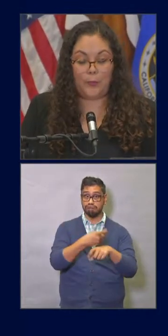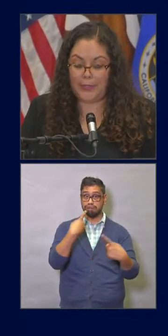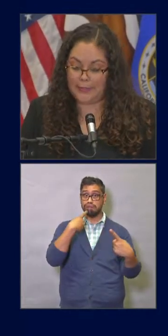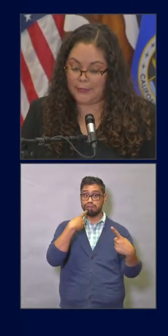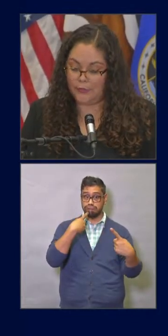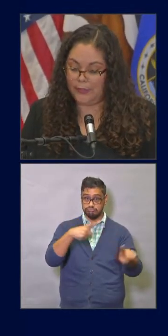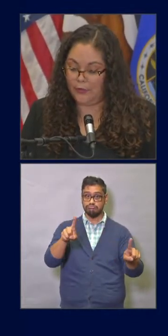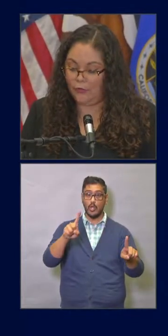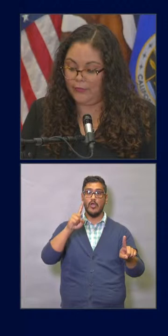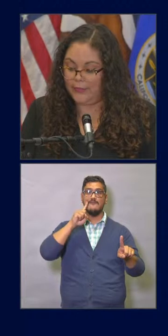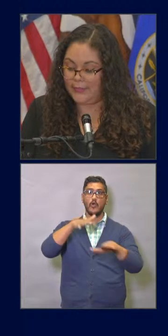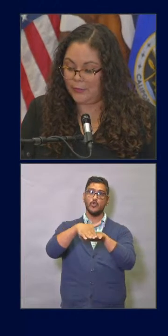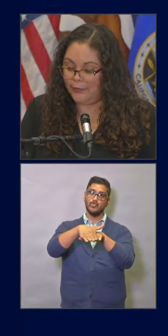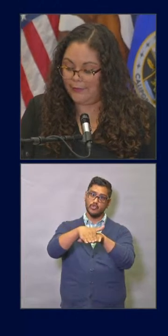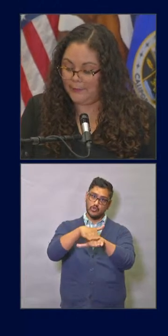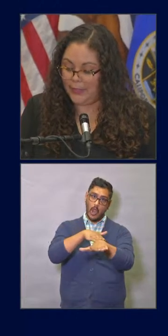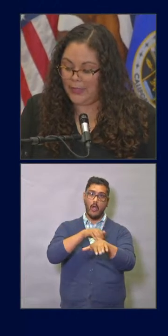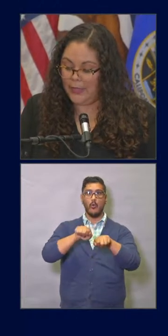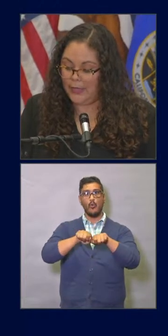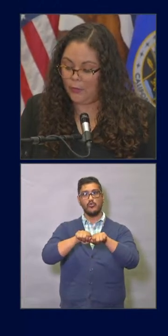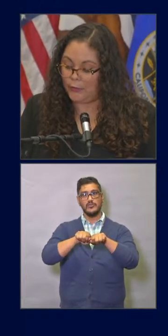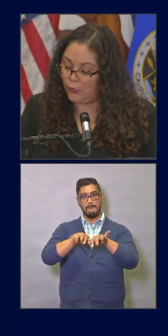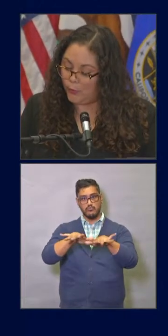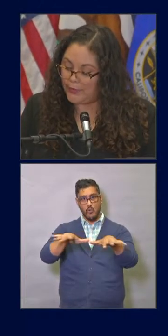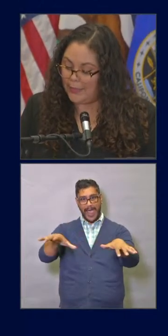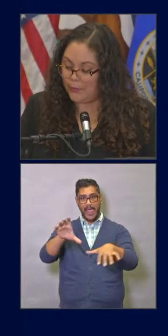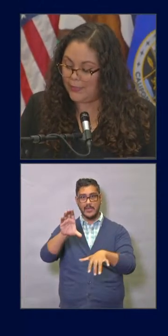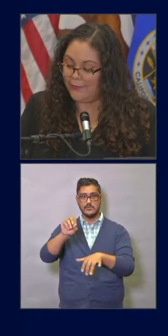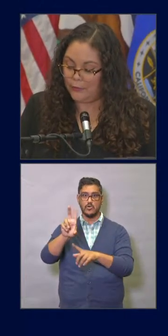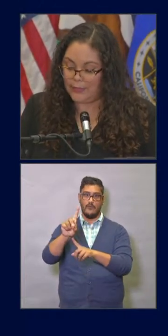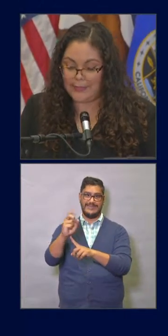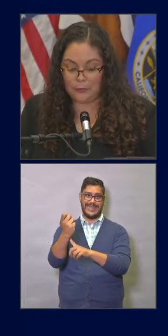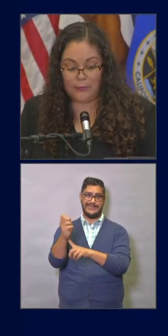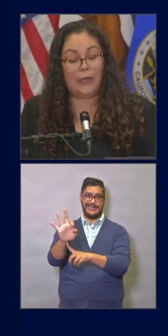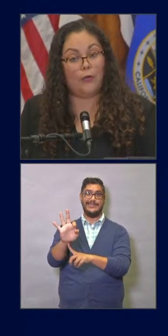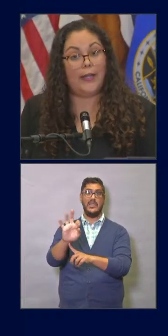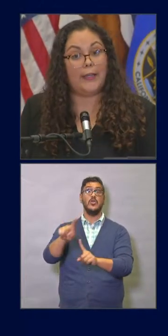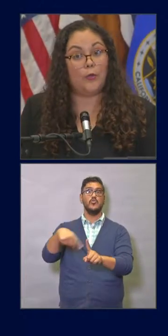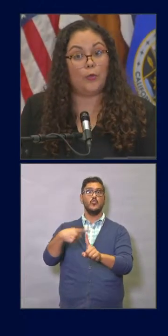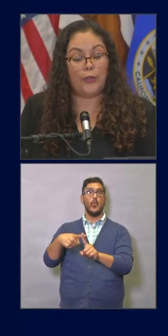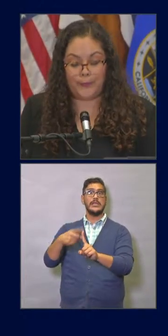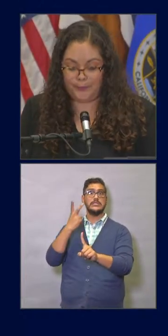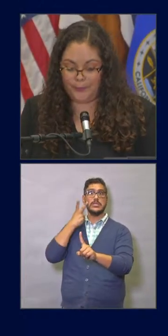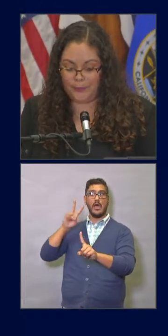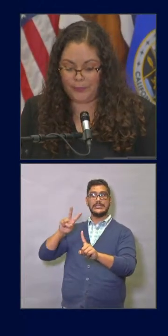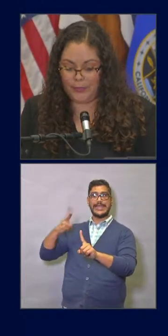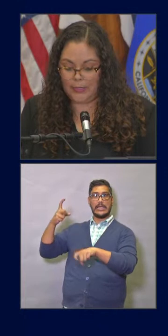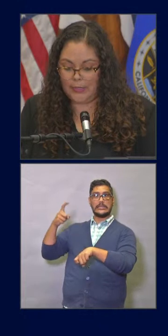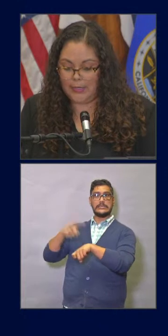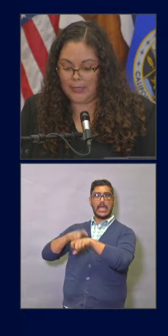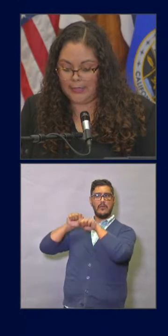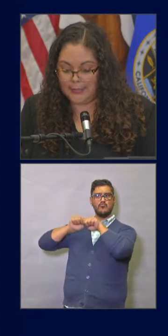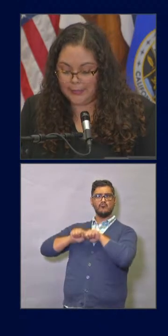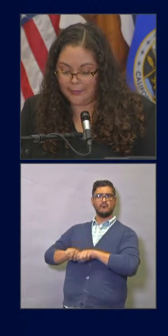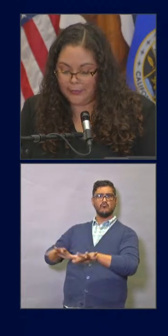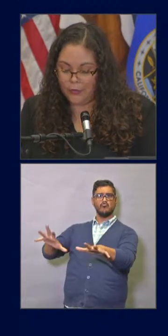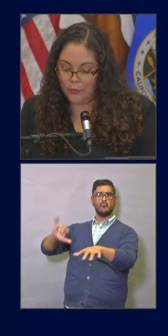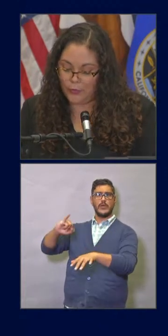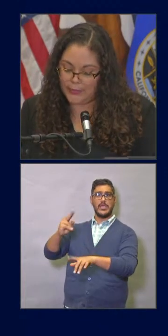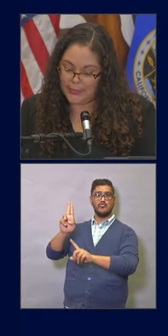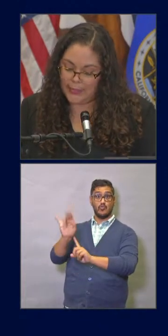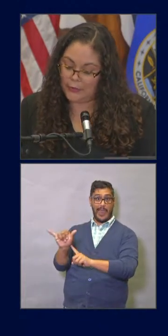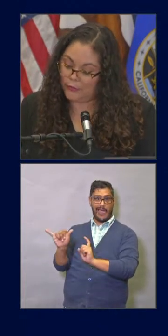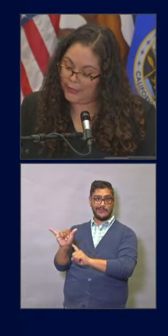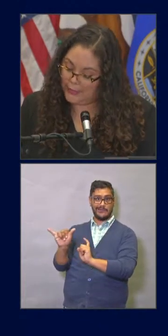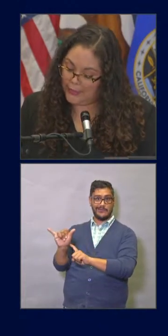frenar la propagación de COVID-19 cuando comenzamos a ver una segunda ola en julio. Este